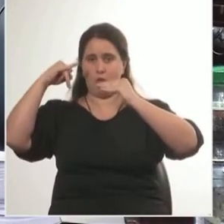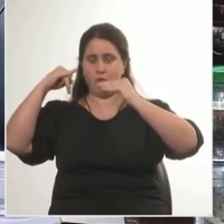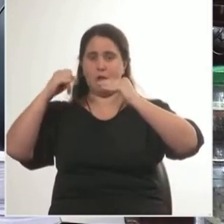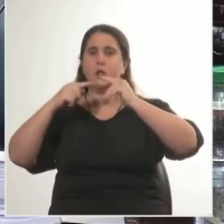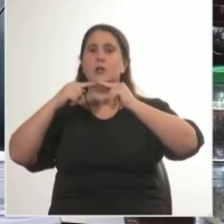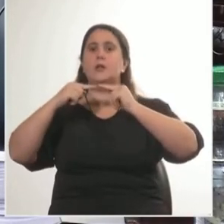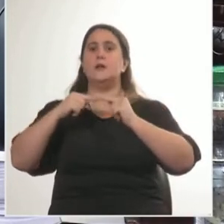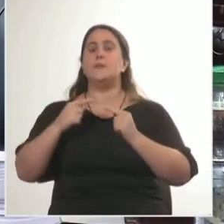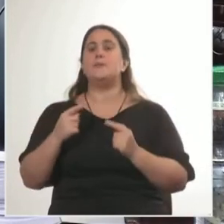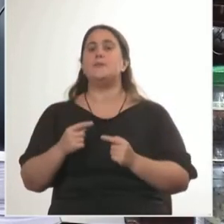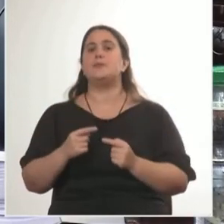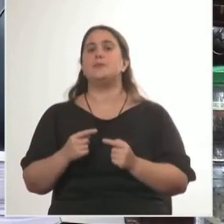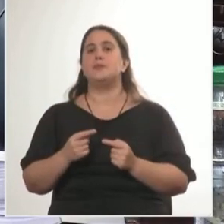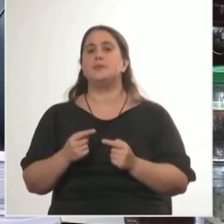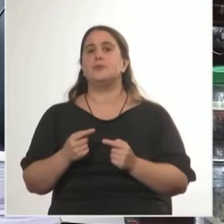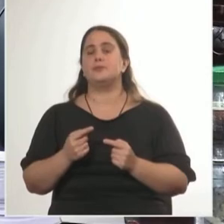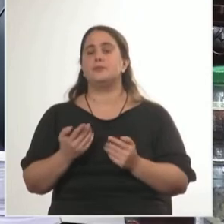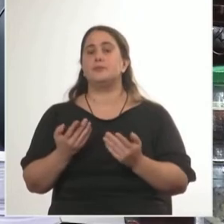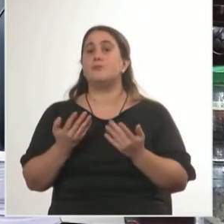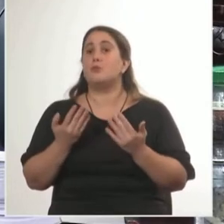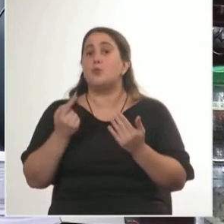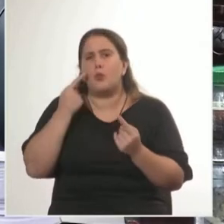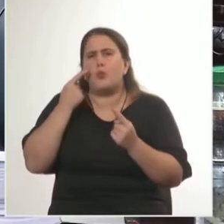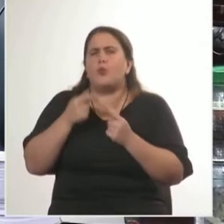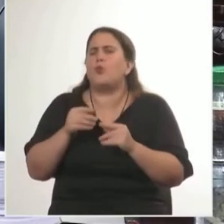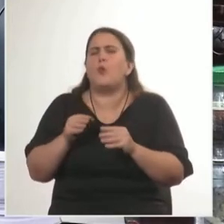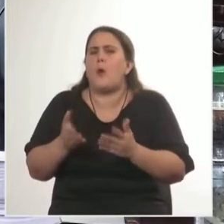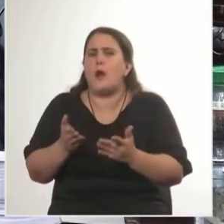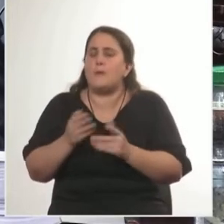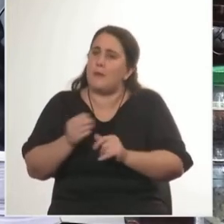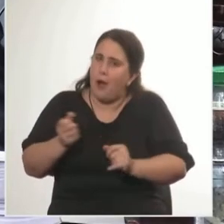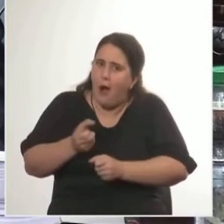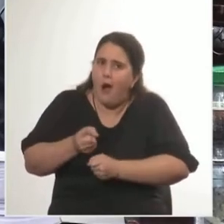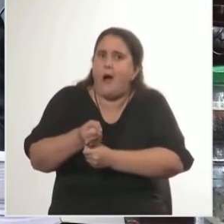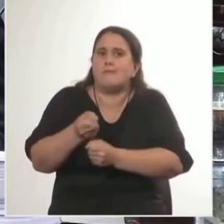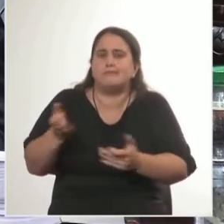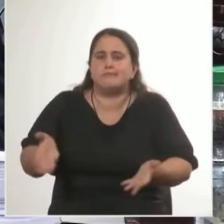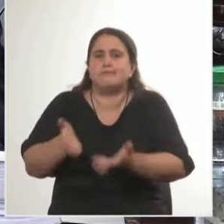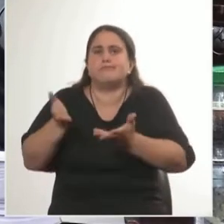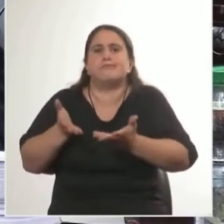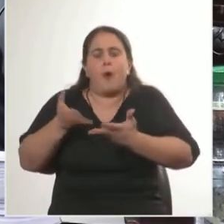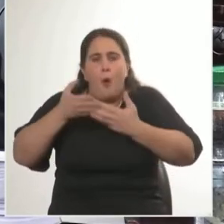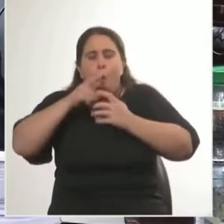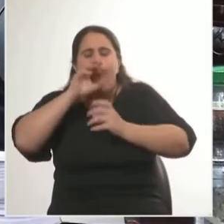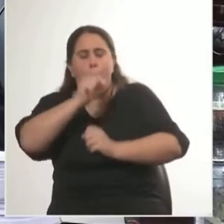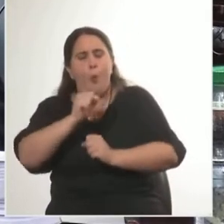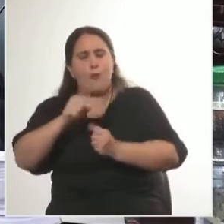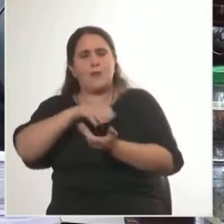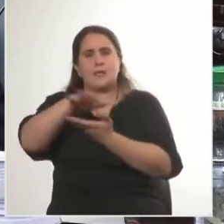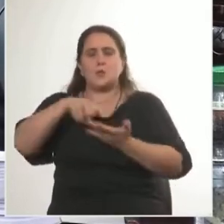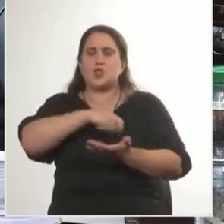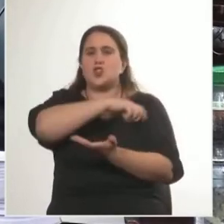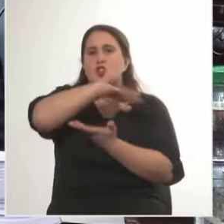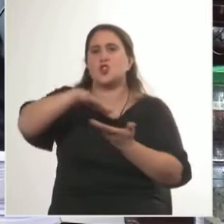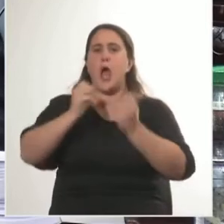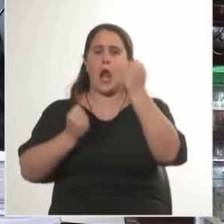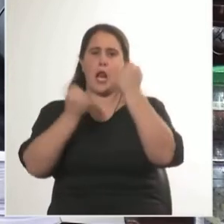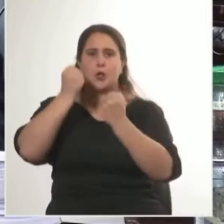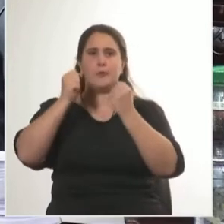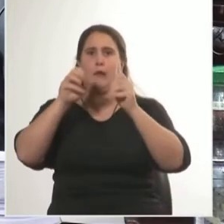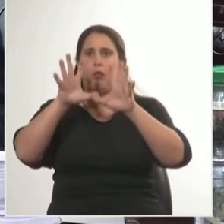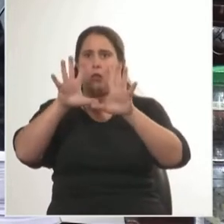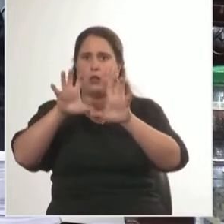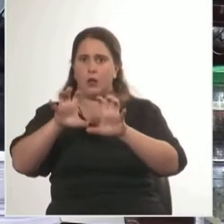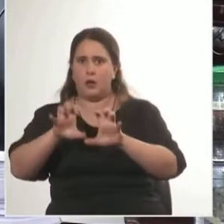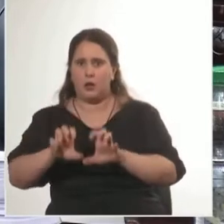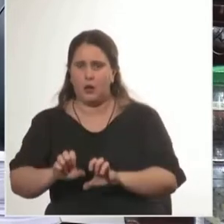del rango, para tratar de ayudar y sostener una situación económica y social que se caía durante la